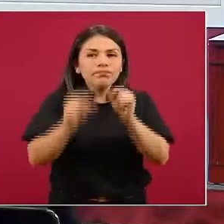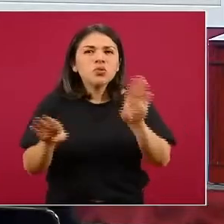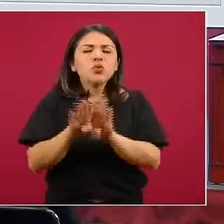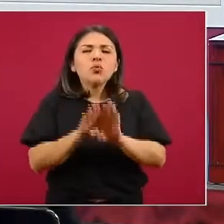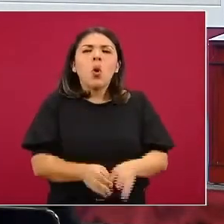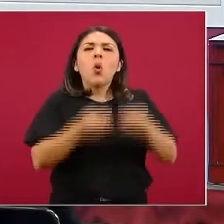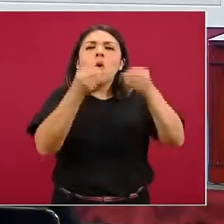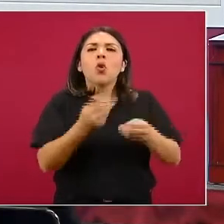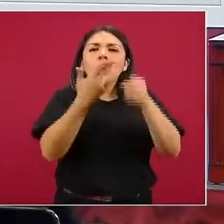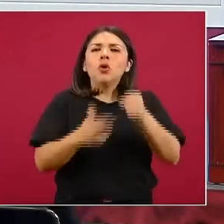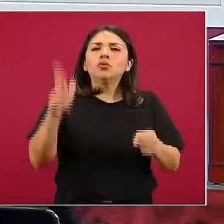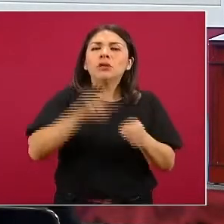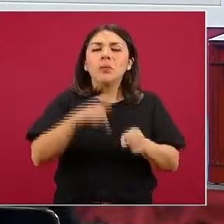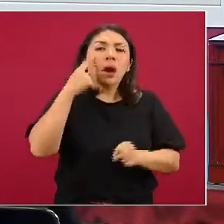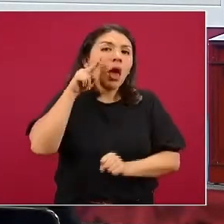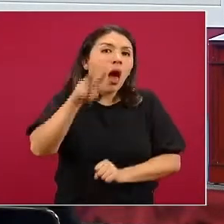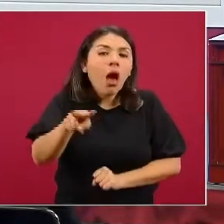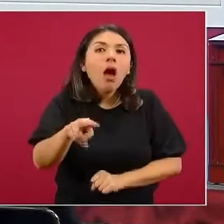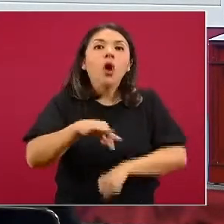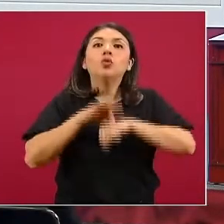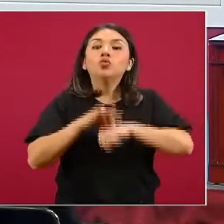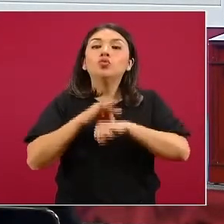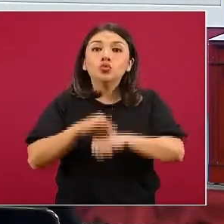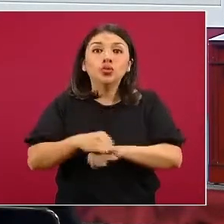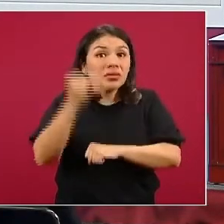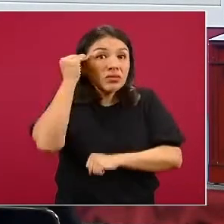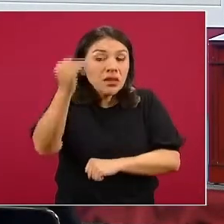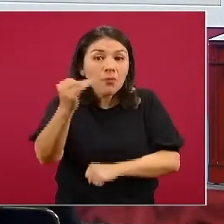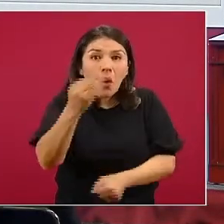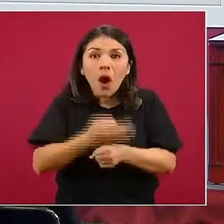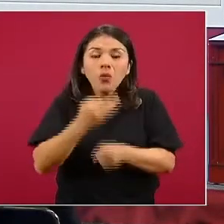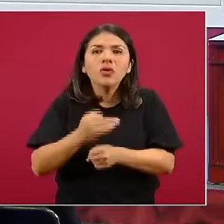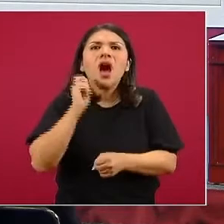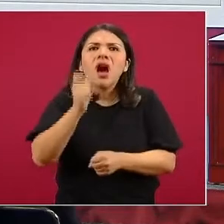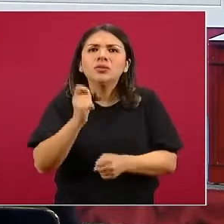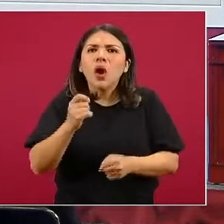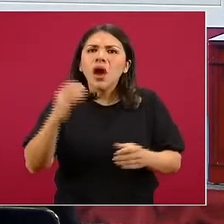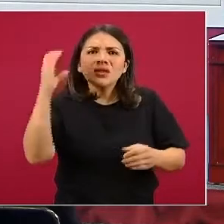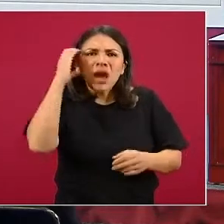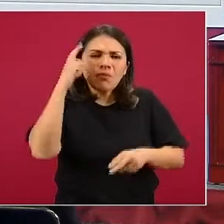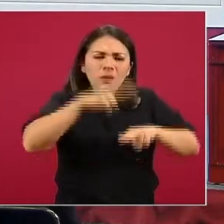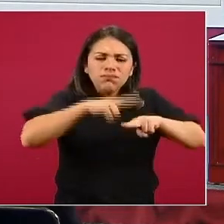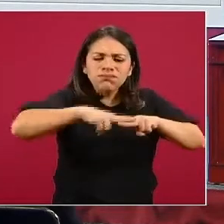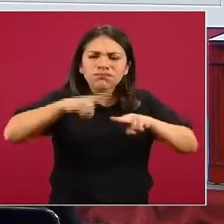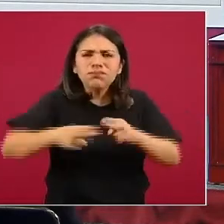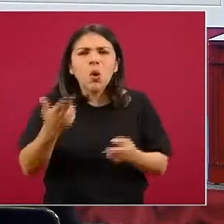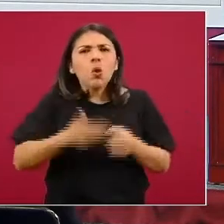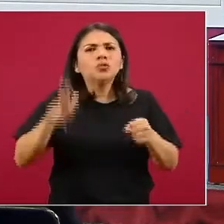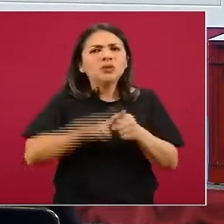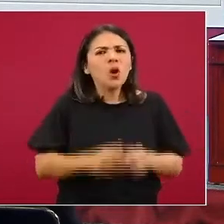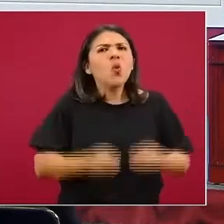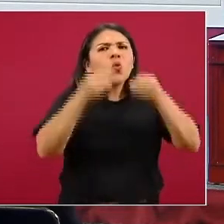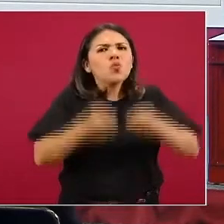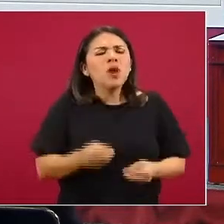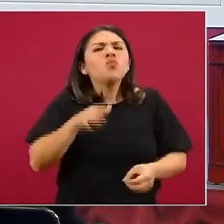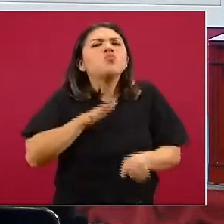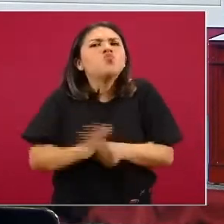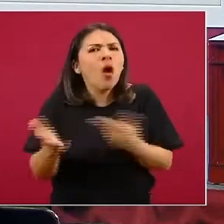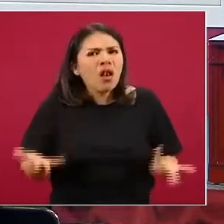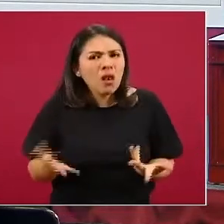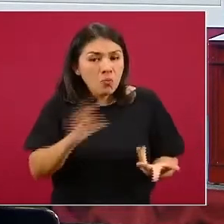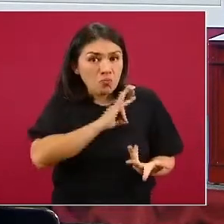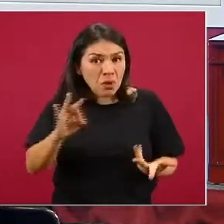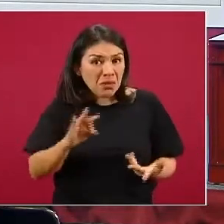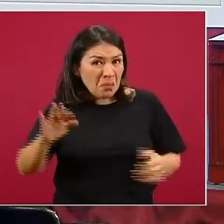ocupación hospitalaria que nos permiten ver en tiempo real cómo se están ocupando los hospitales y cuál es el riesgo de que pudieran